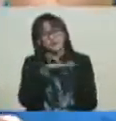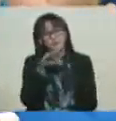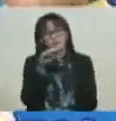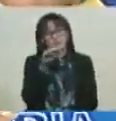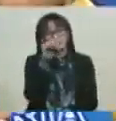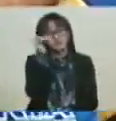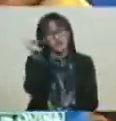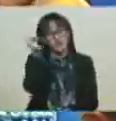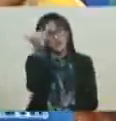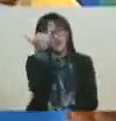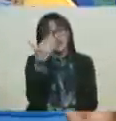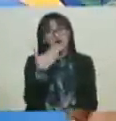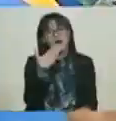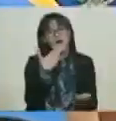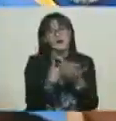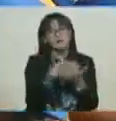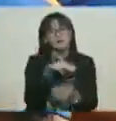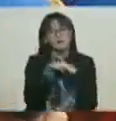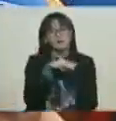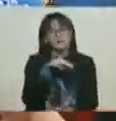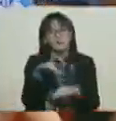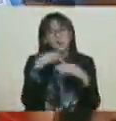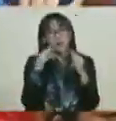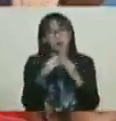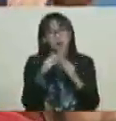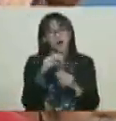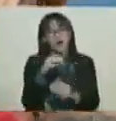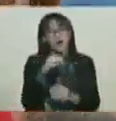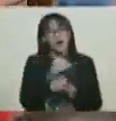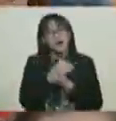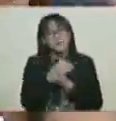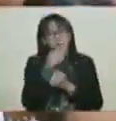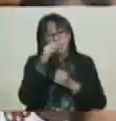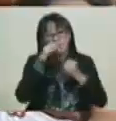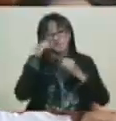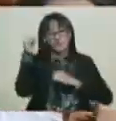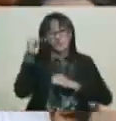gracias a la gran visión hogares en amor mayor